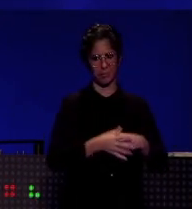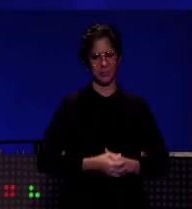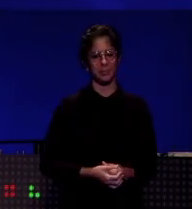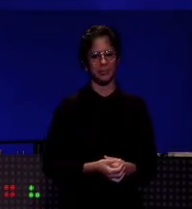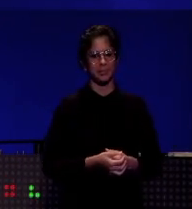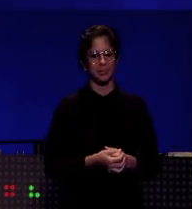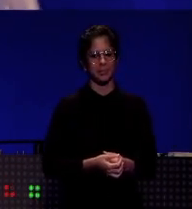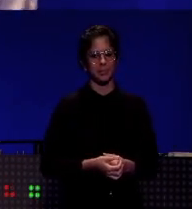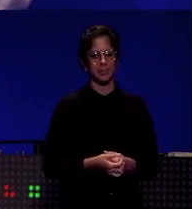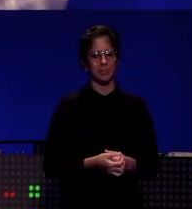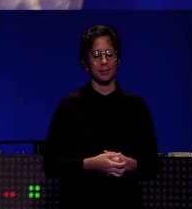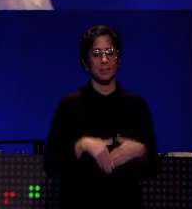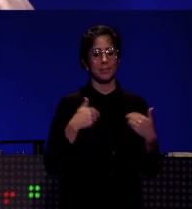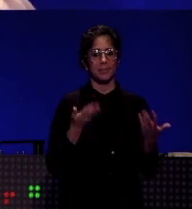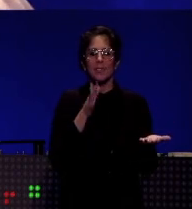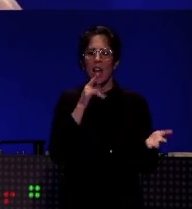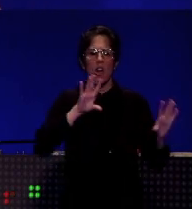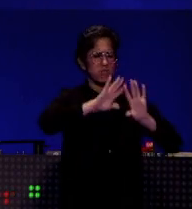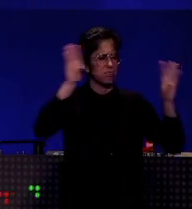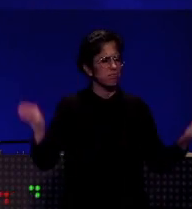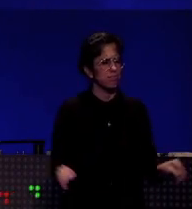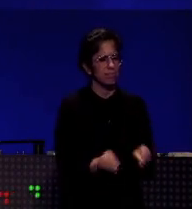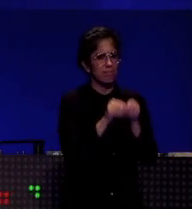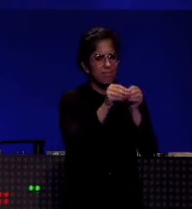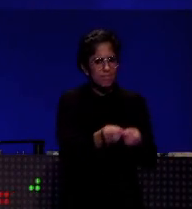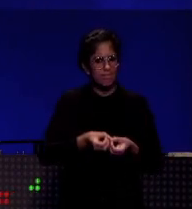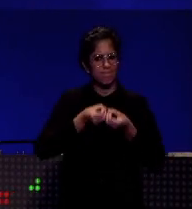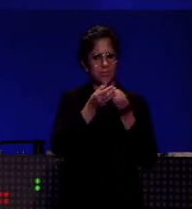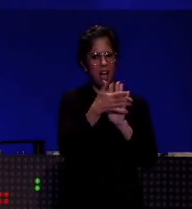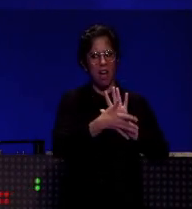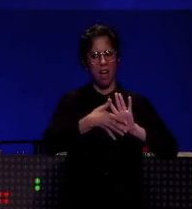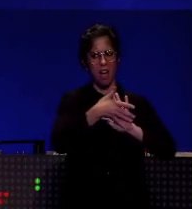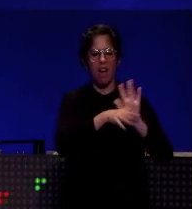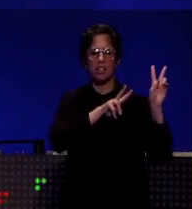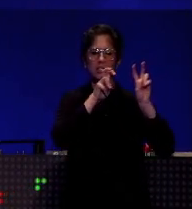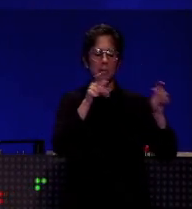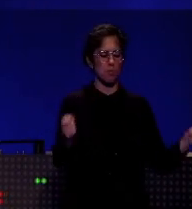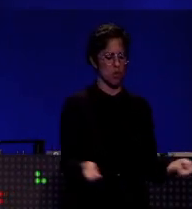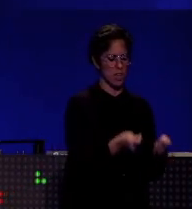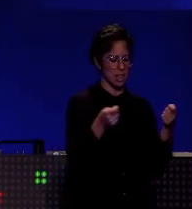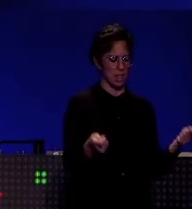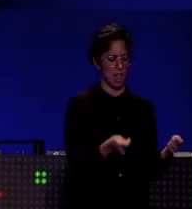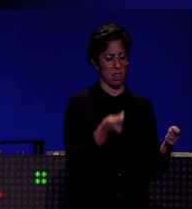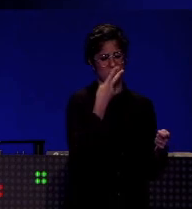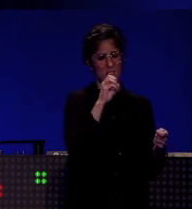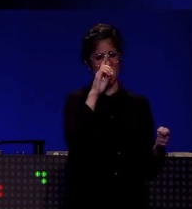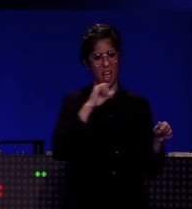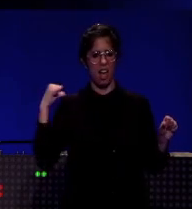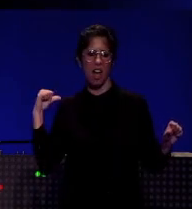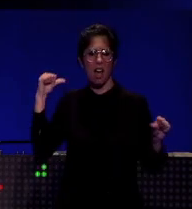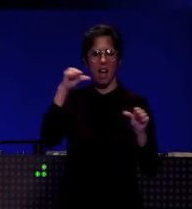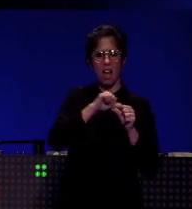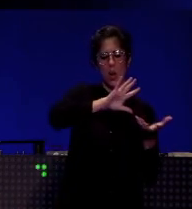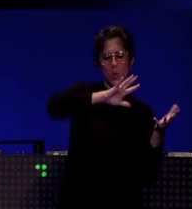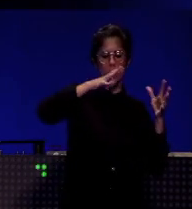vamos a hablar un poquito así resumido de como la publicidad ha evolucionado en los últimos 20 años